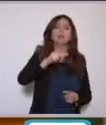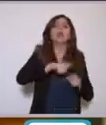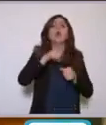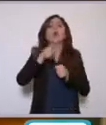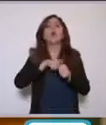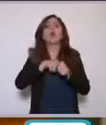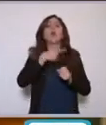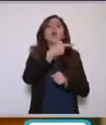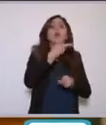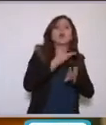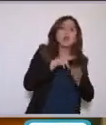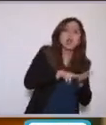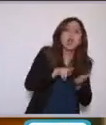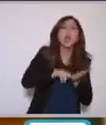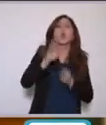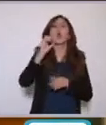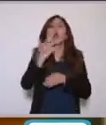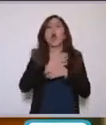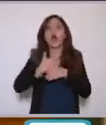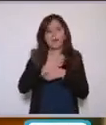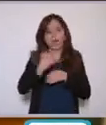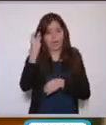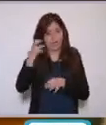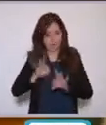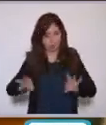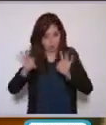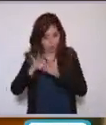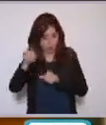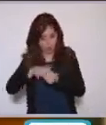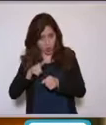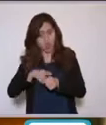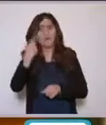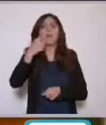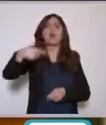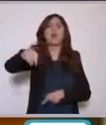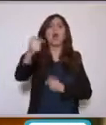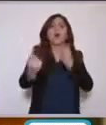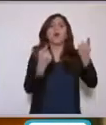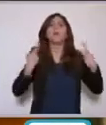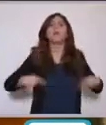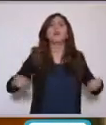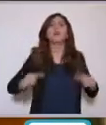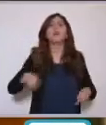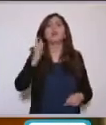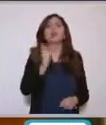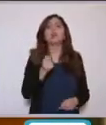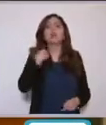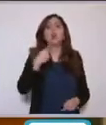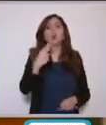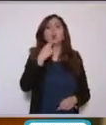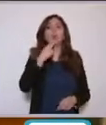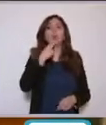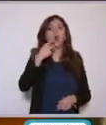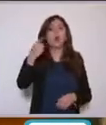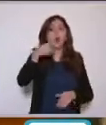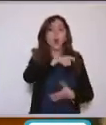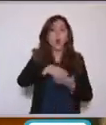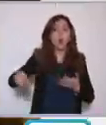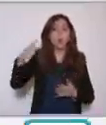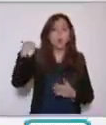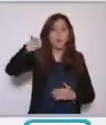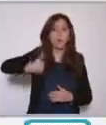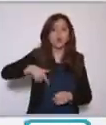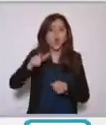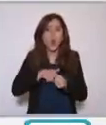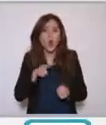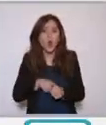el café, que son como las más importantes. Pero hay muchísimas personas allá en casita que tienen muchísimo miedo al uso de color. Y cuando tenemos miedo al uso